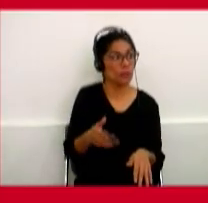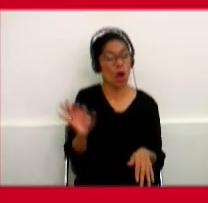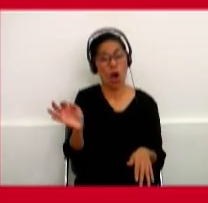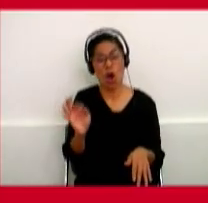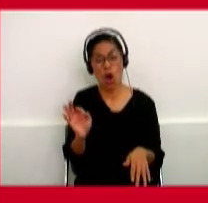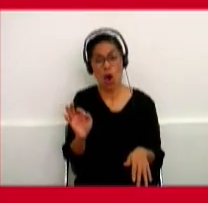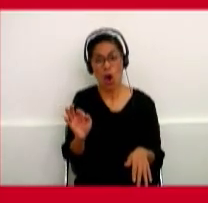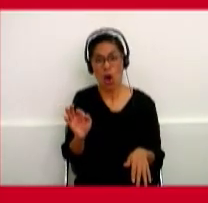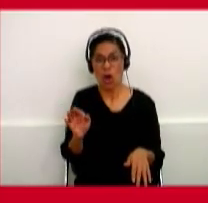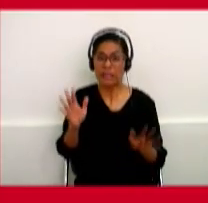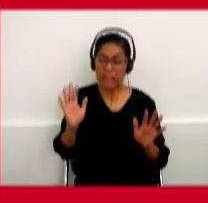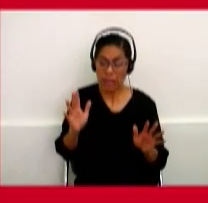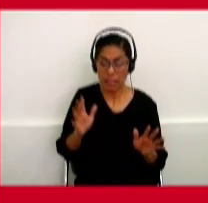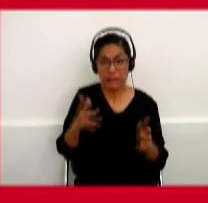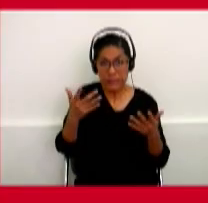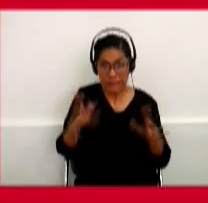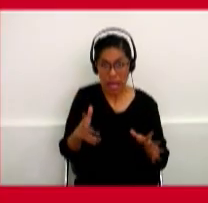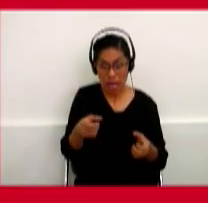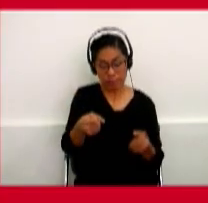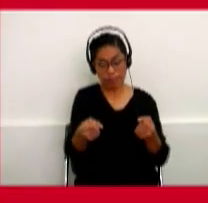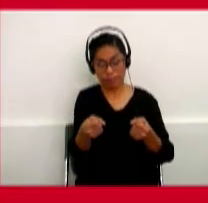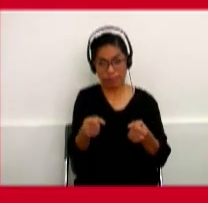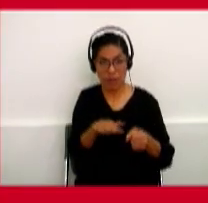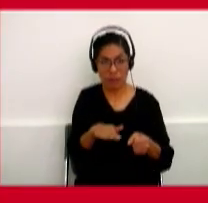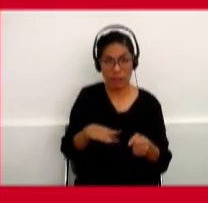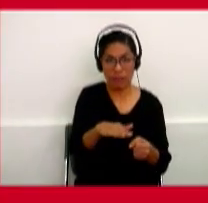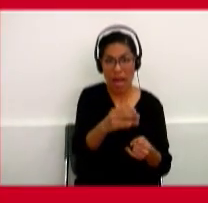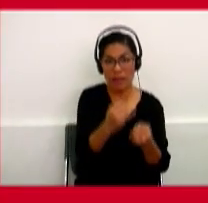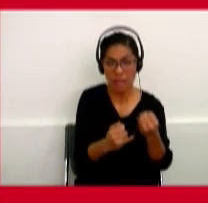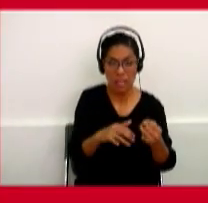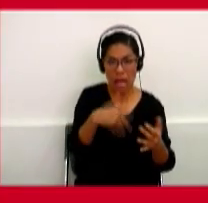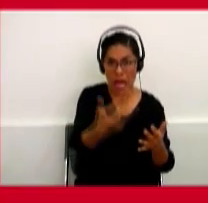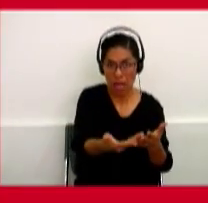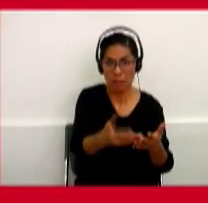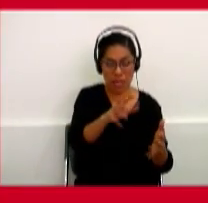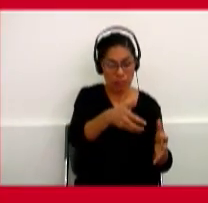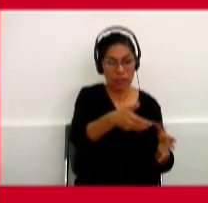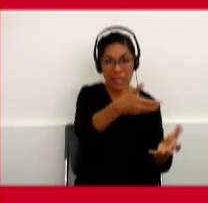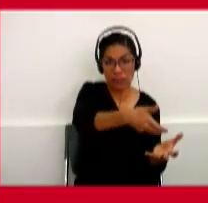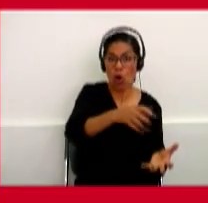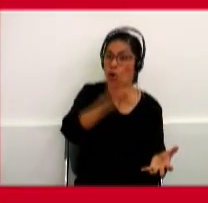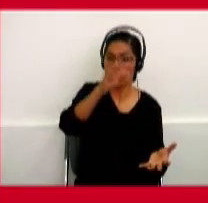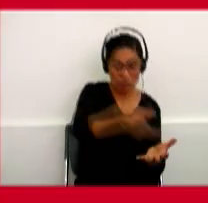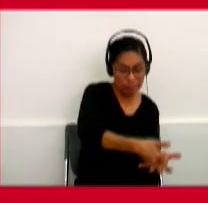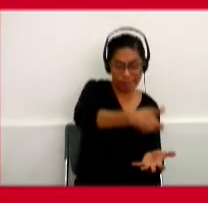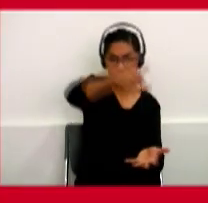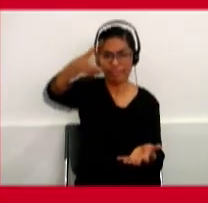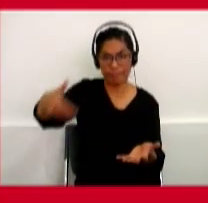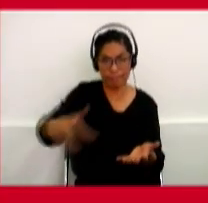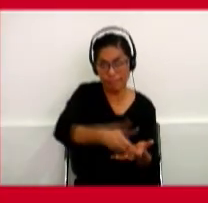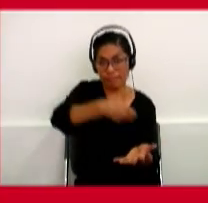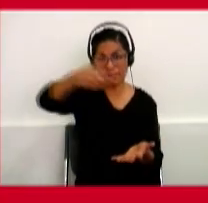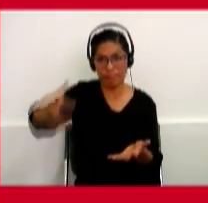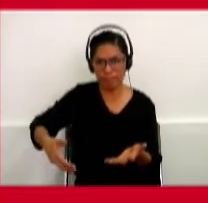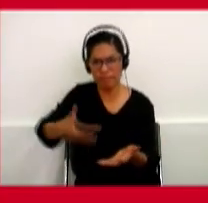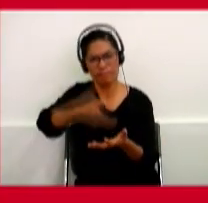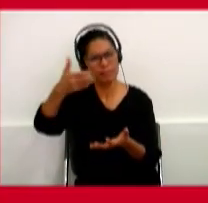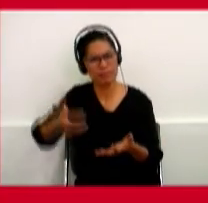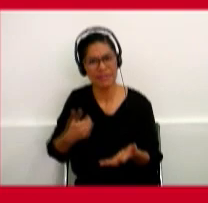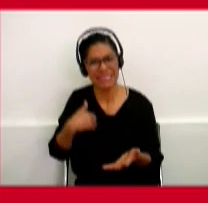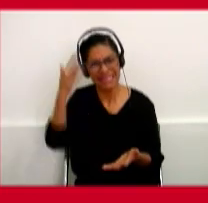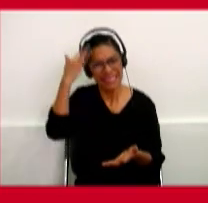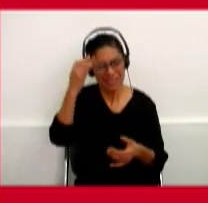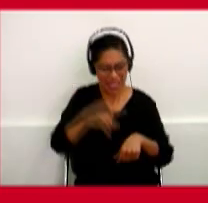dejando el material o simplemente haciendo nada. Y lo que queríamos poder hacer entonces es justamente identificar estos tiempos de ciclo de